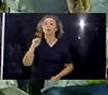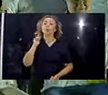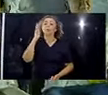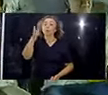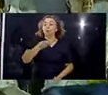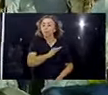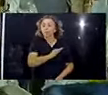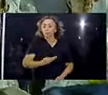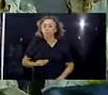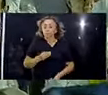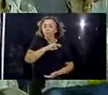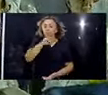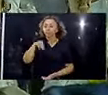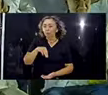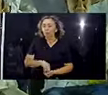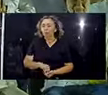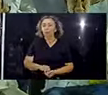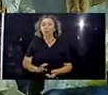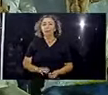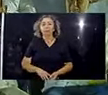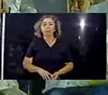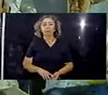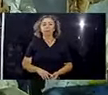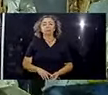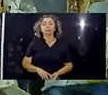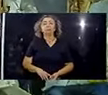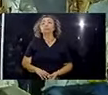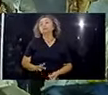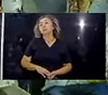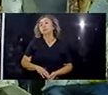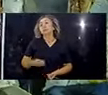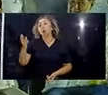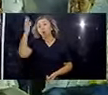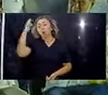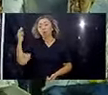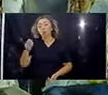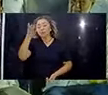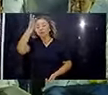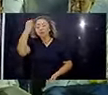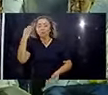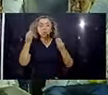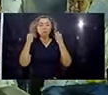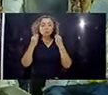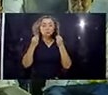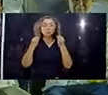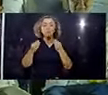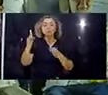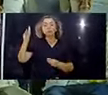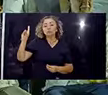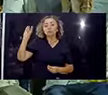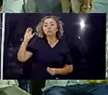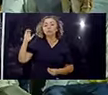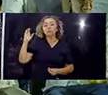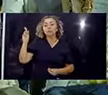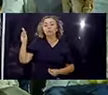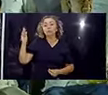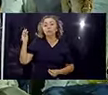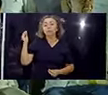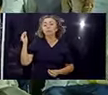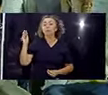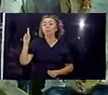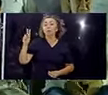Mérida si alguien sabe de deporte pues es romel Pacheco y con él en